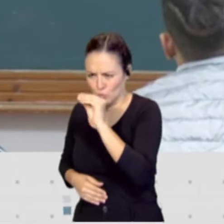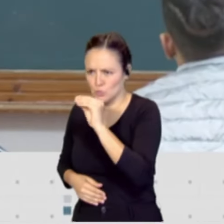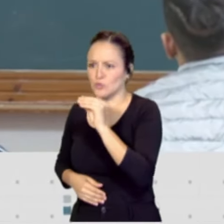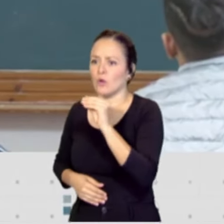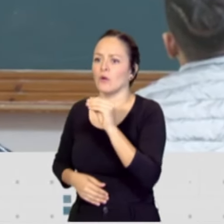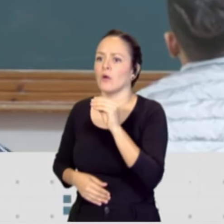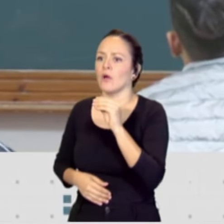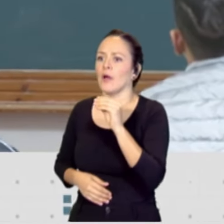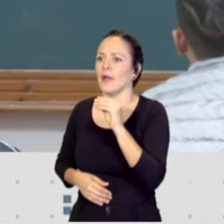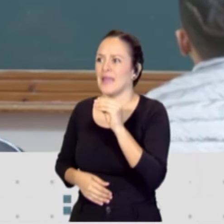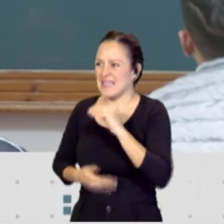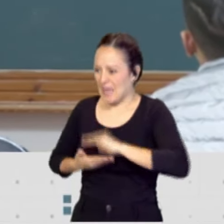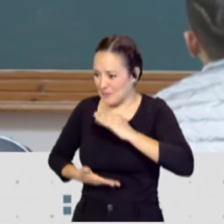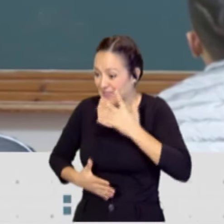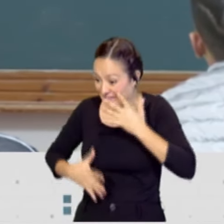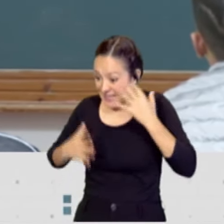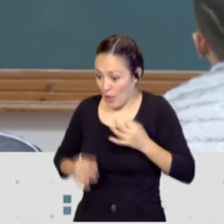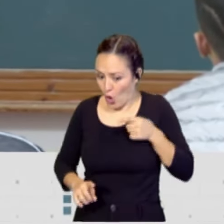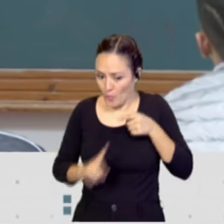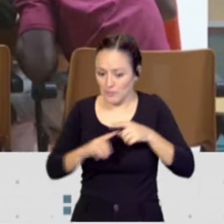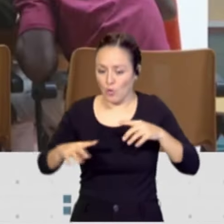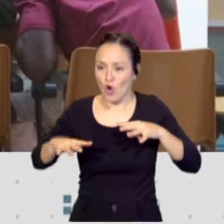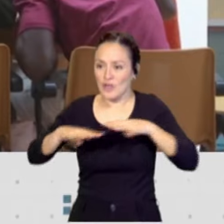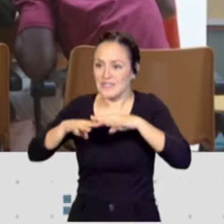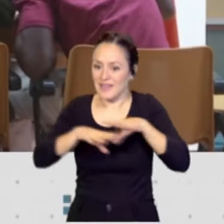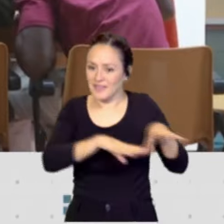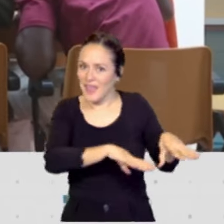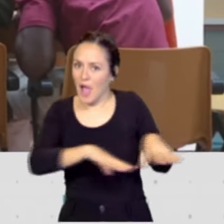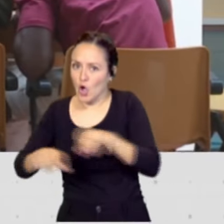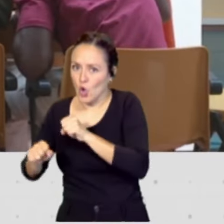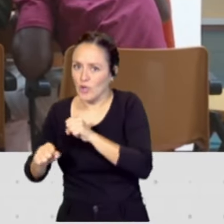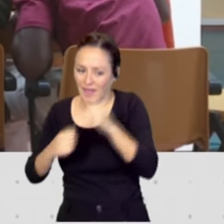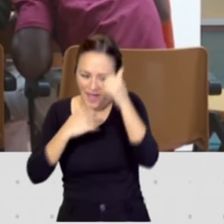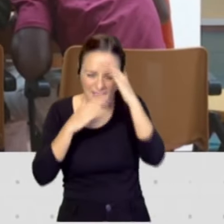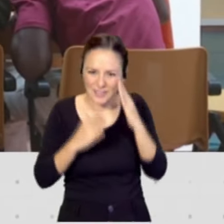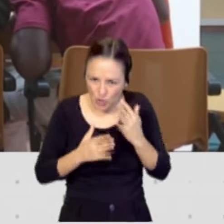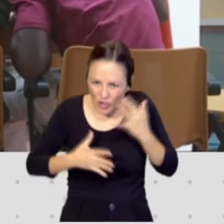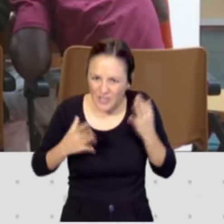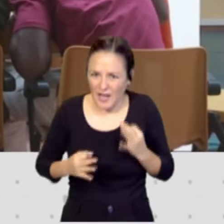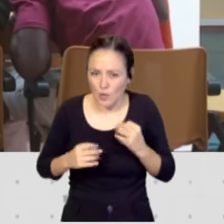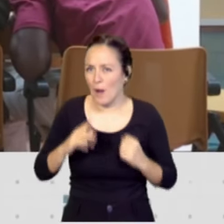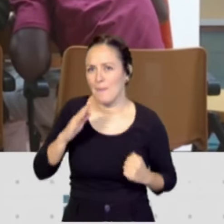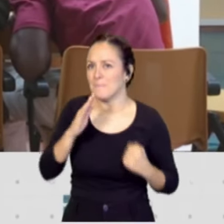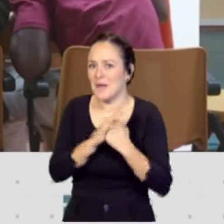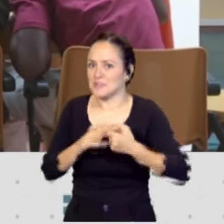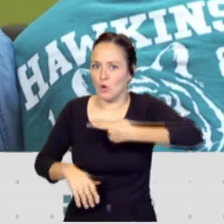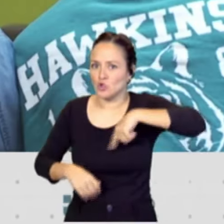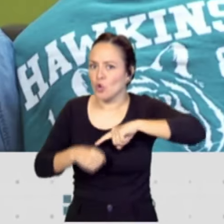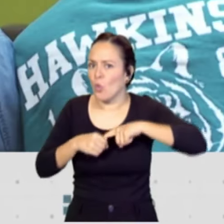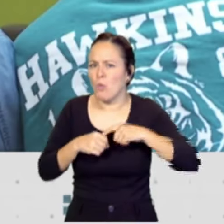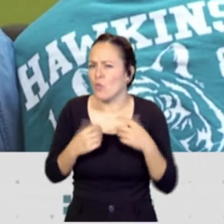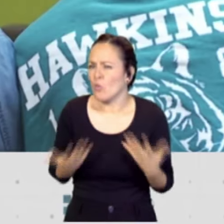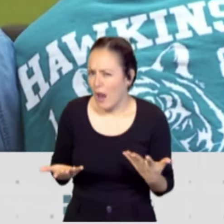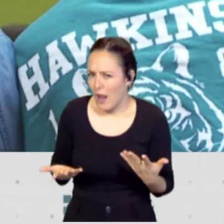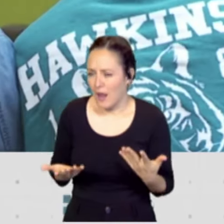para acoger a estos chicos y chicas en su red de acogida cuál sería ese tope que podemos soportar Bueno